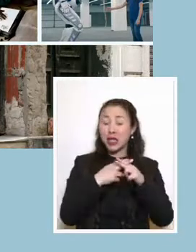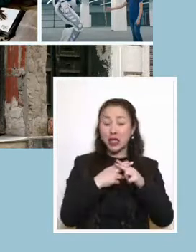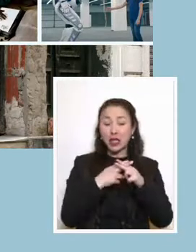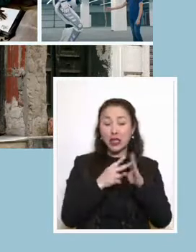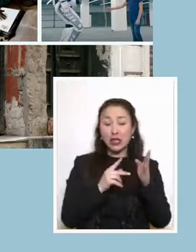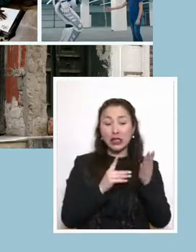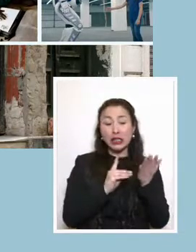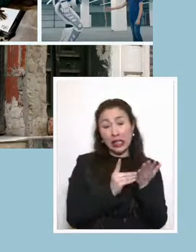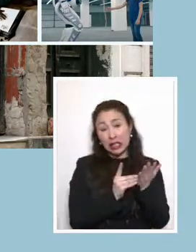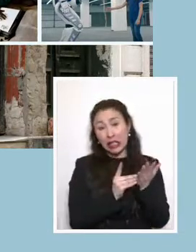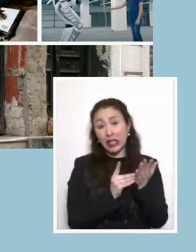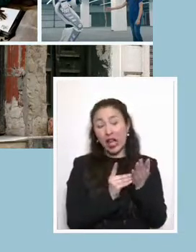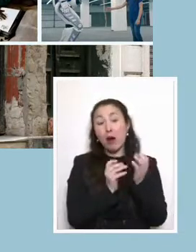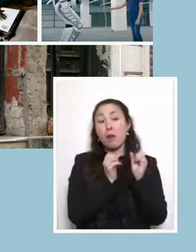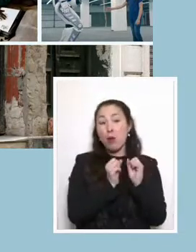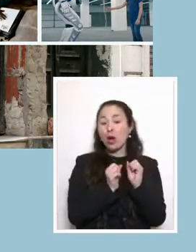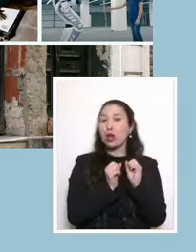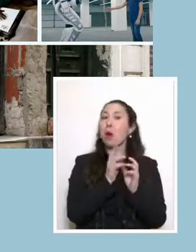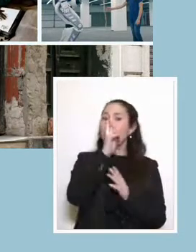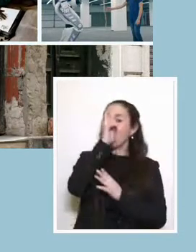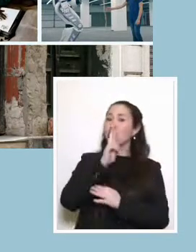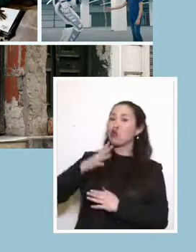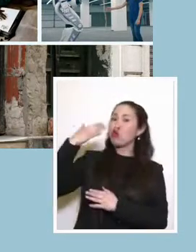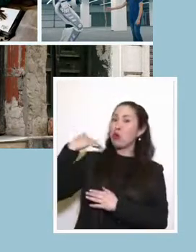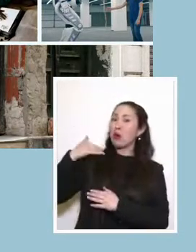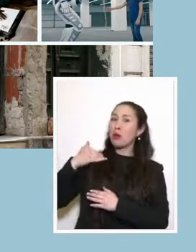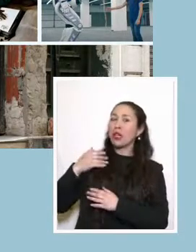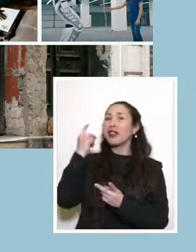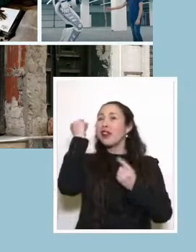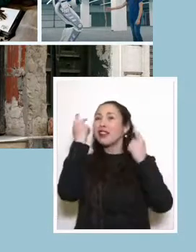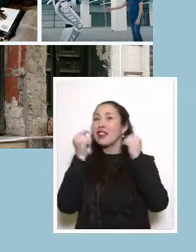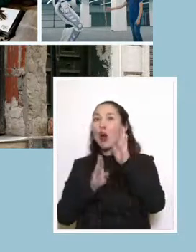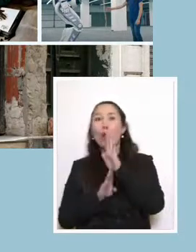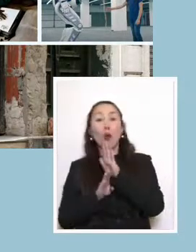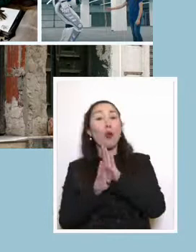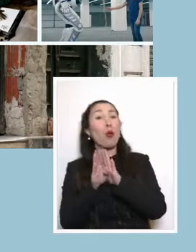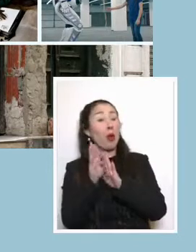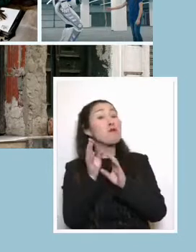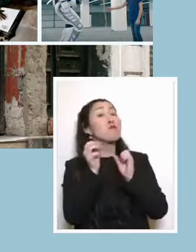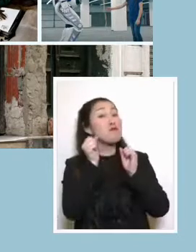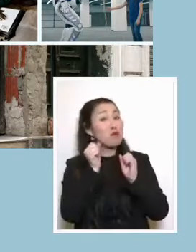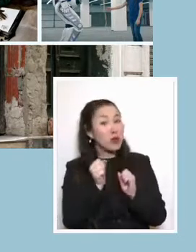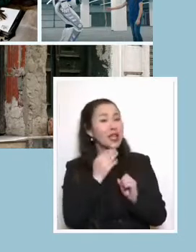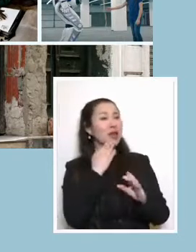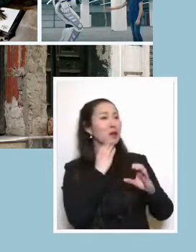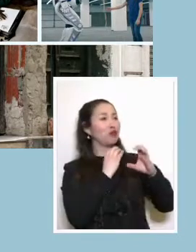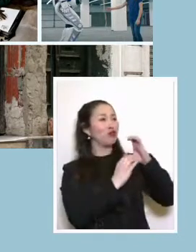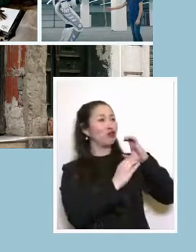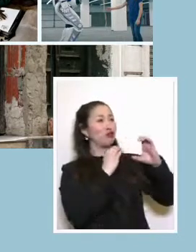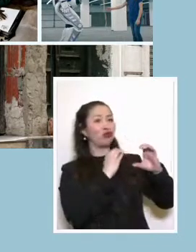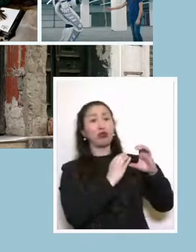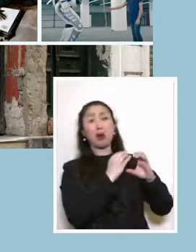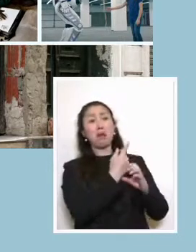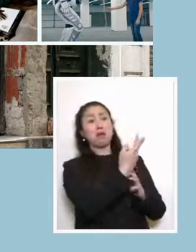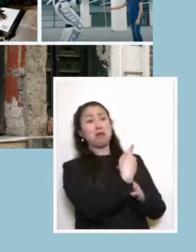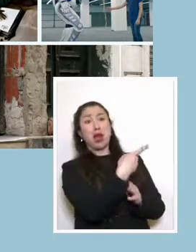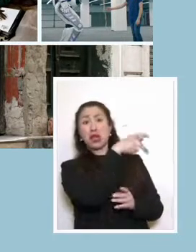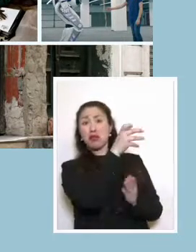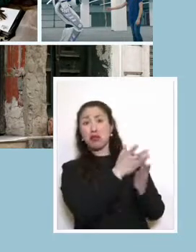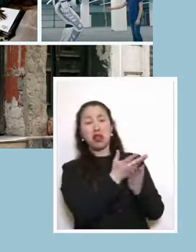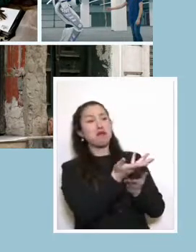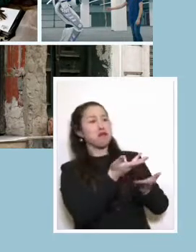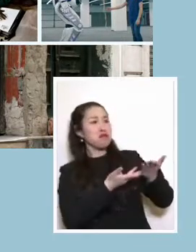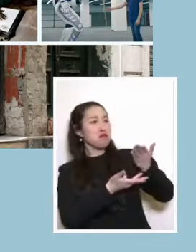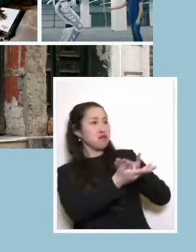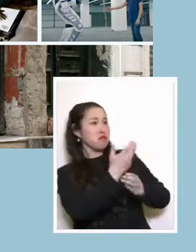desempeñar un papel valioso en el desarrollo de la creatividad y de comunicación de estudiantes, pero